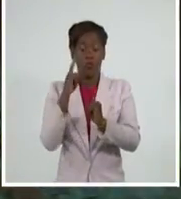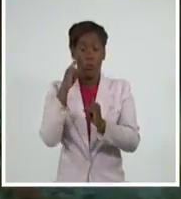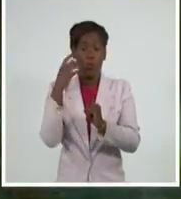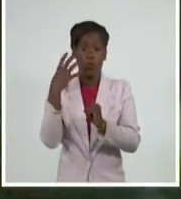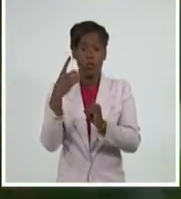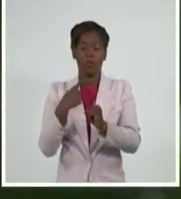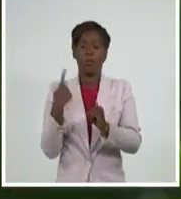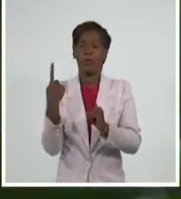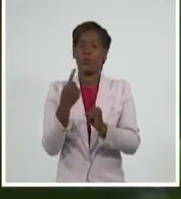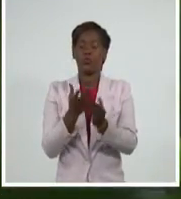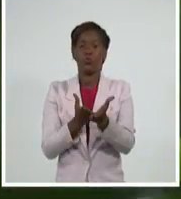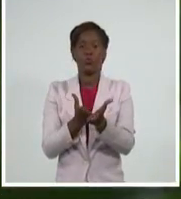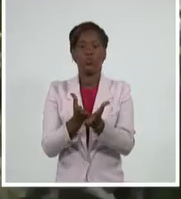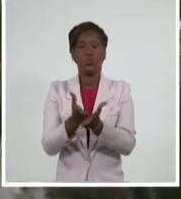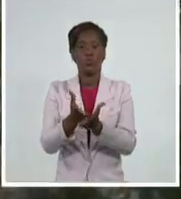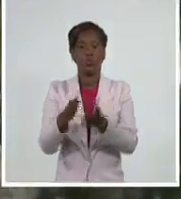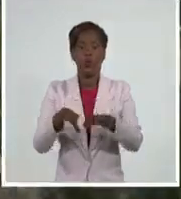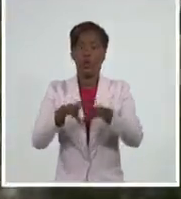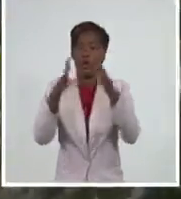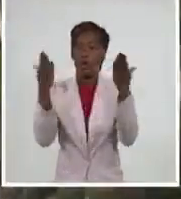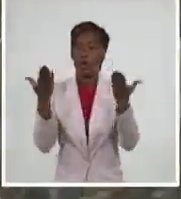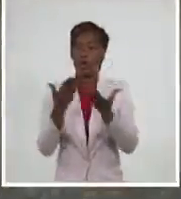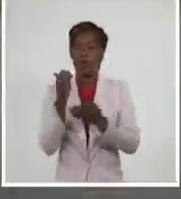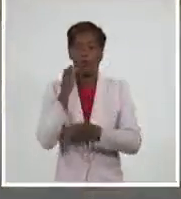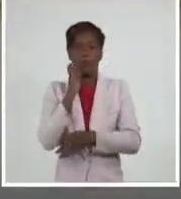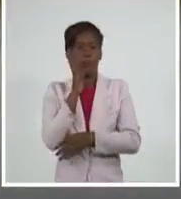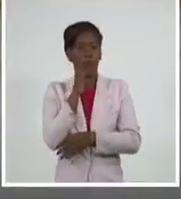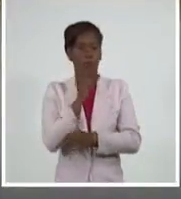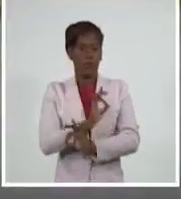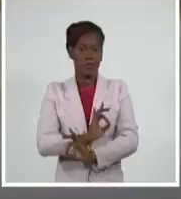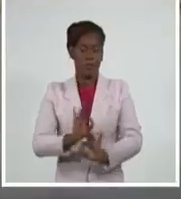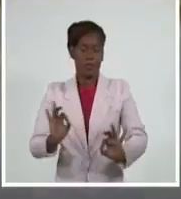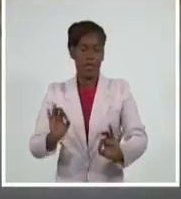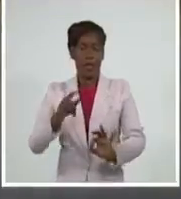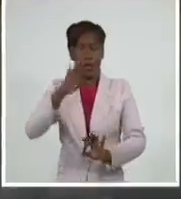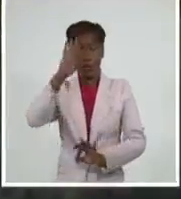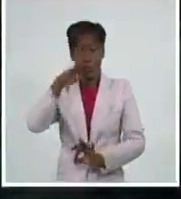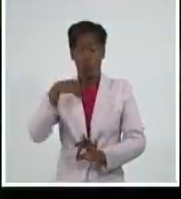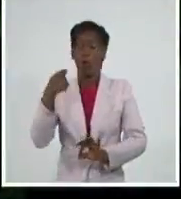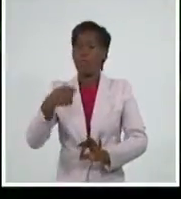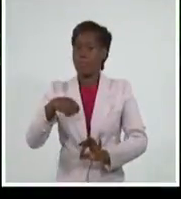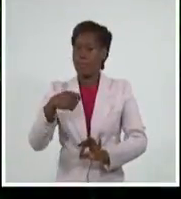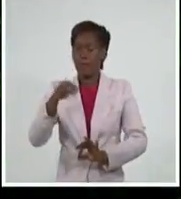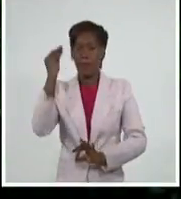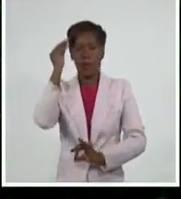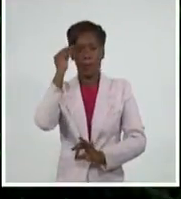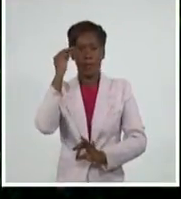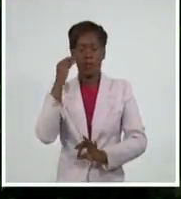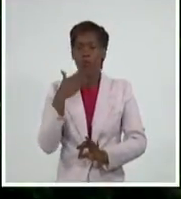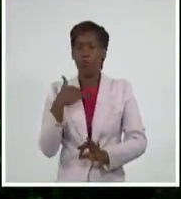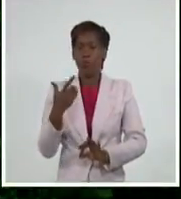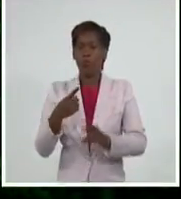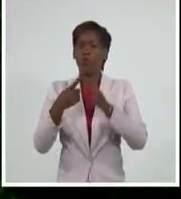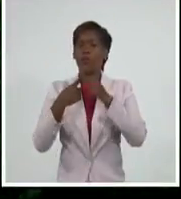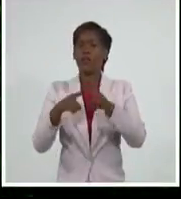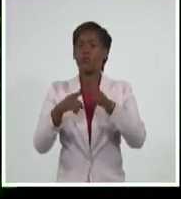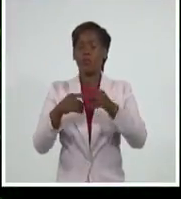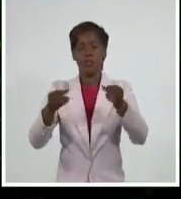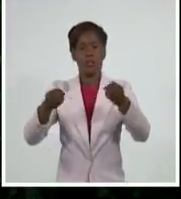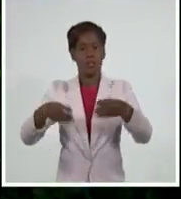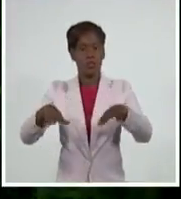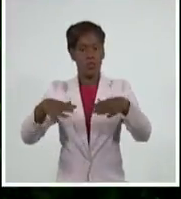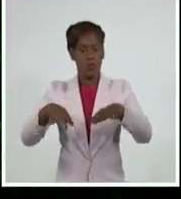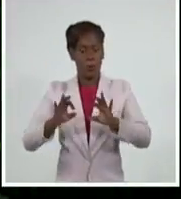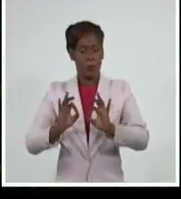de las Naciones Unidas sobre restauración de ecosistemas. Tomar soluciones sostenibles.